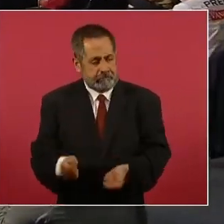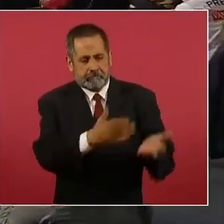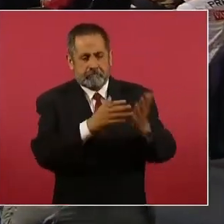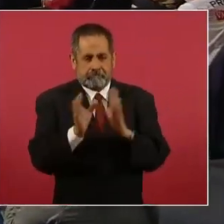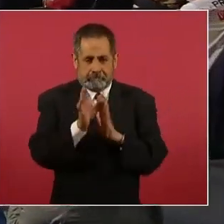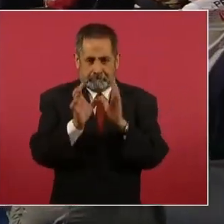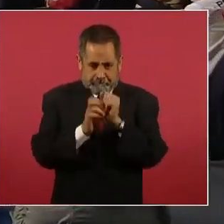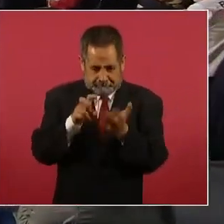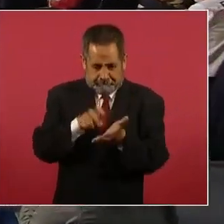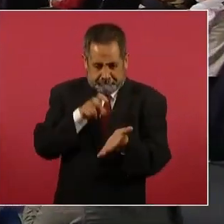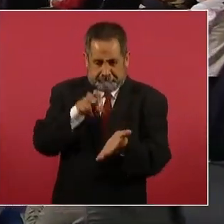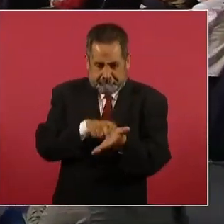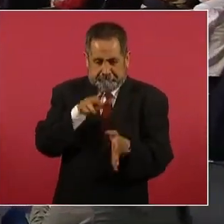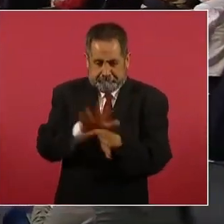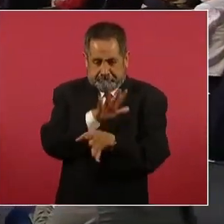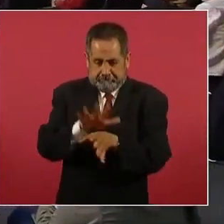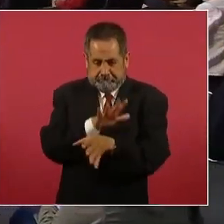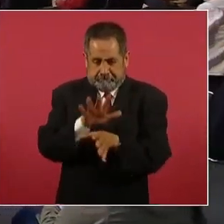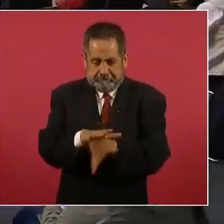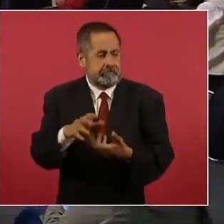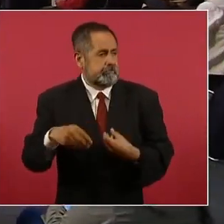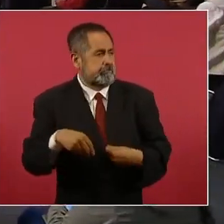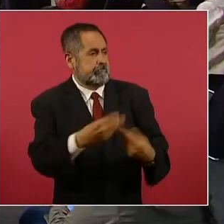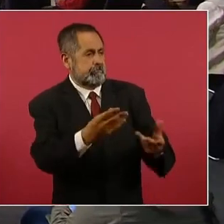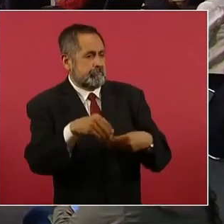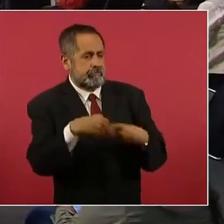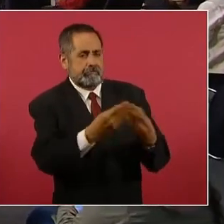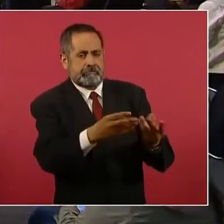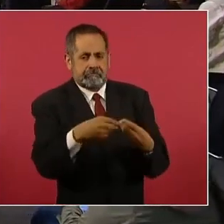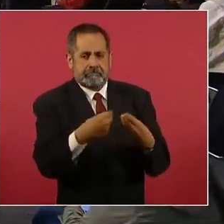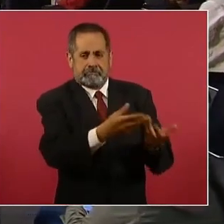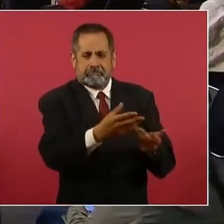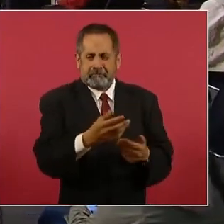legales, de cómo